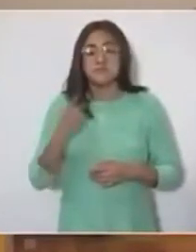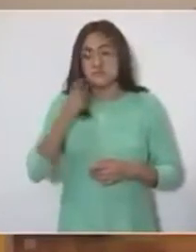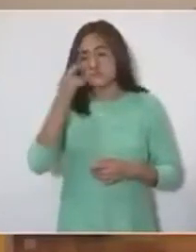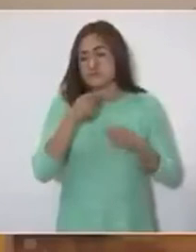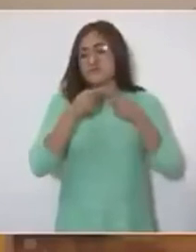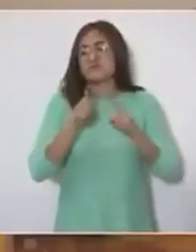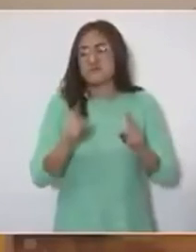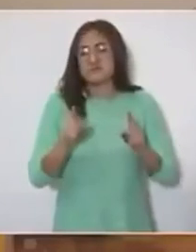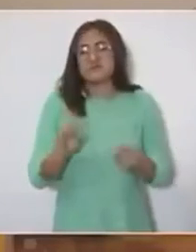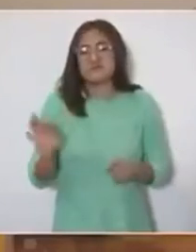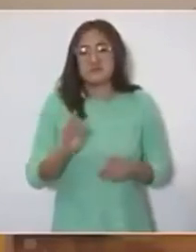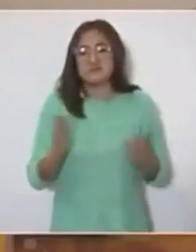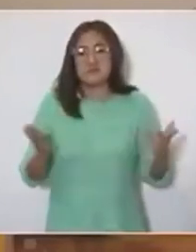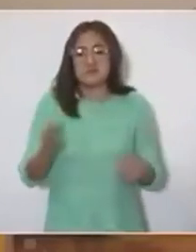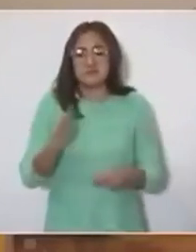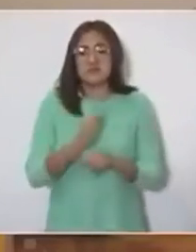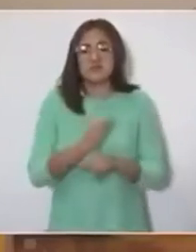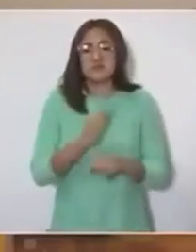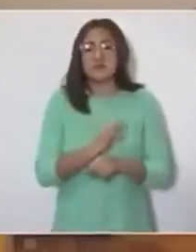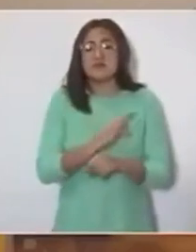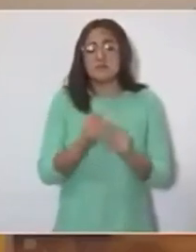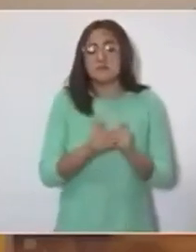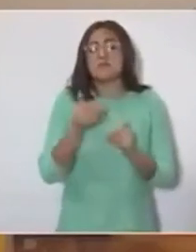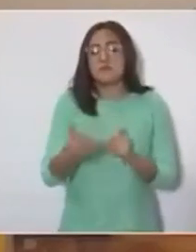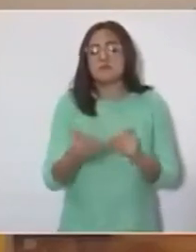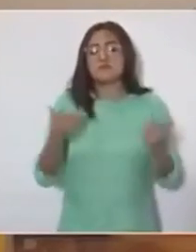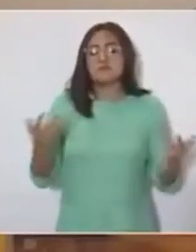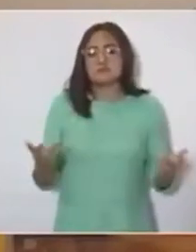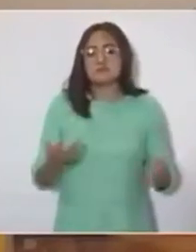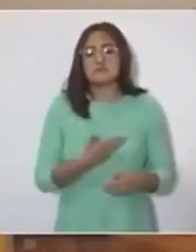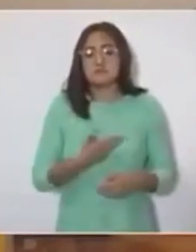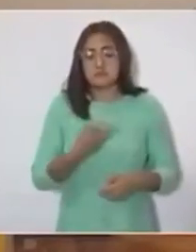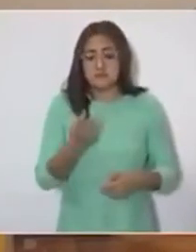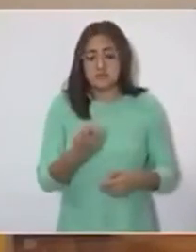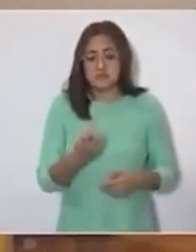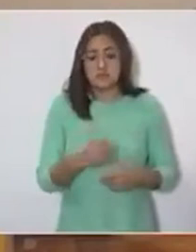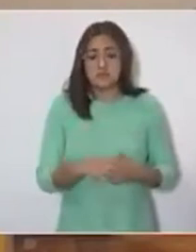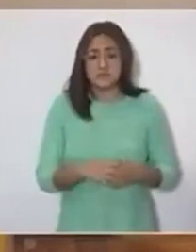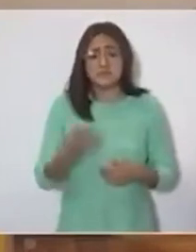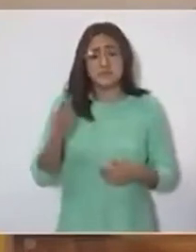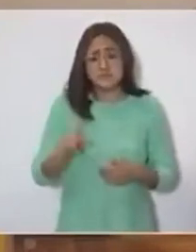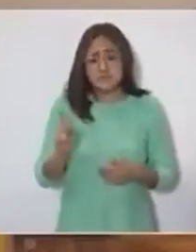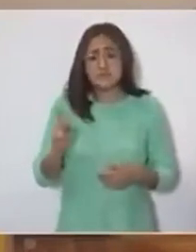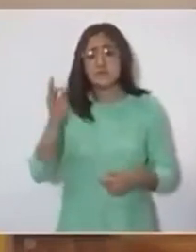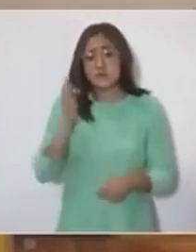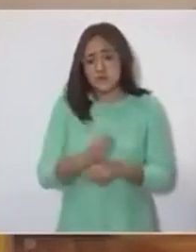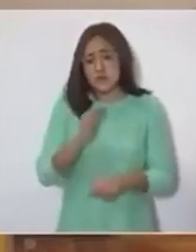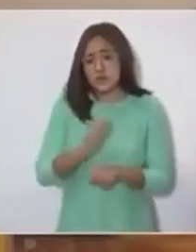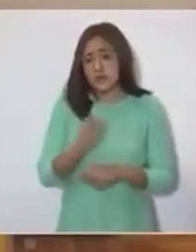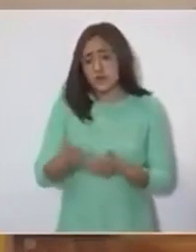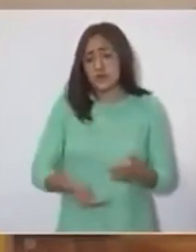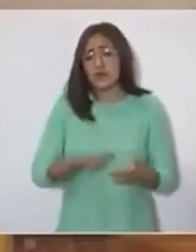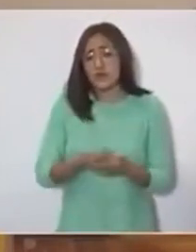diversas se postergó su presentación pero este es el momento de